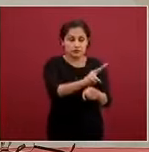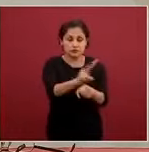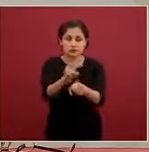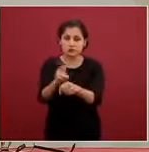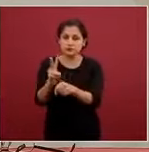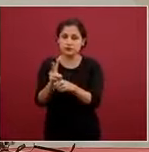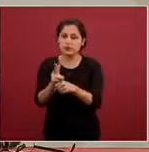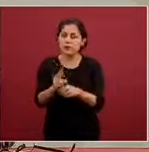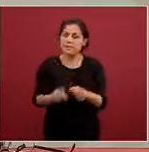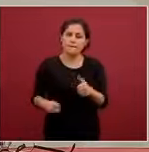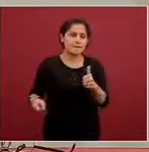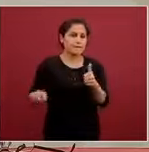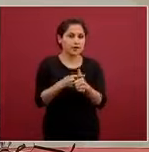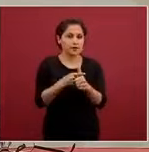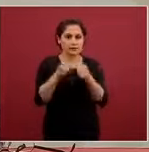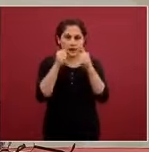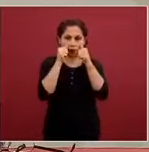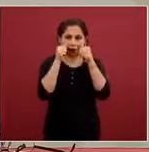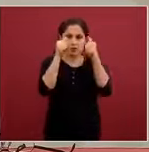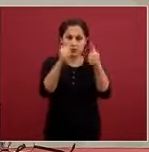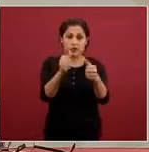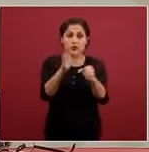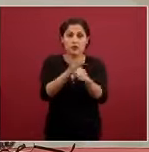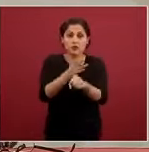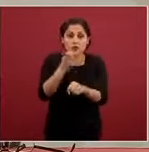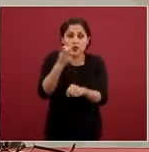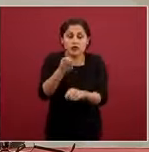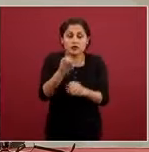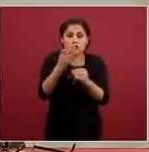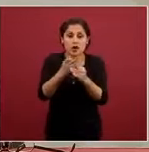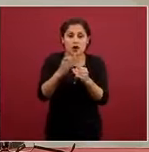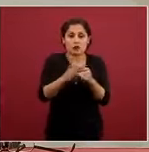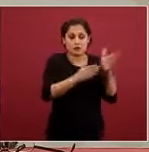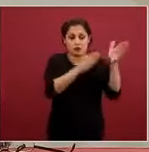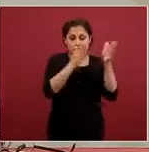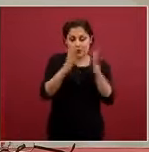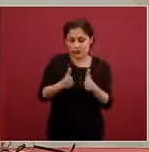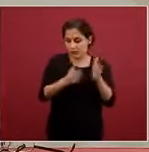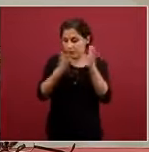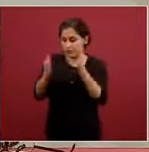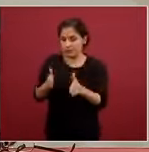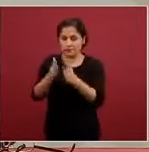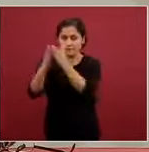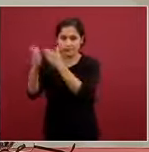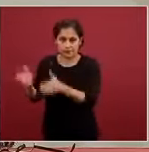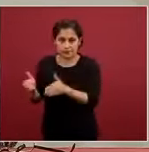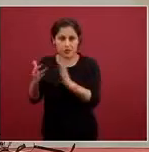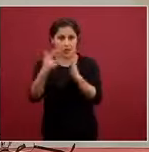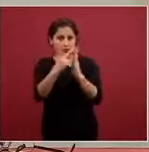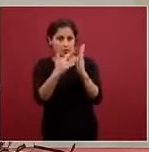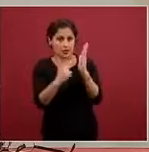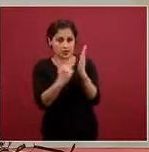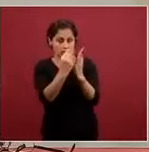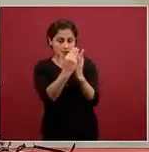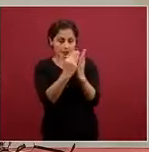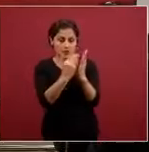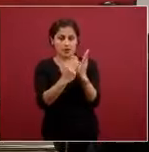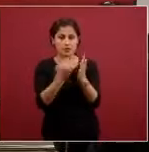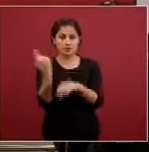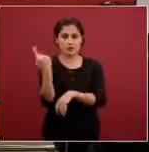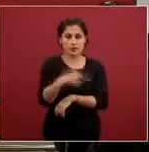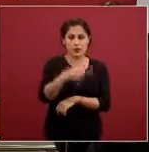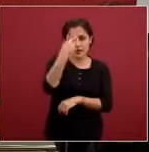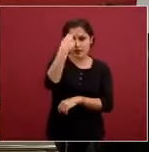hacemos estas medidas de mitigación, estas medidas de la jornada de sana distancia, que son extraordinariamente intensas